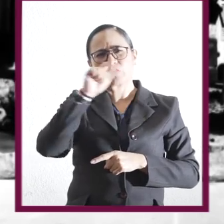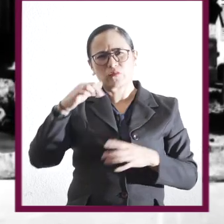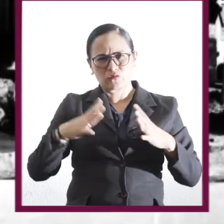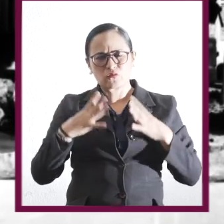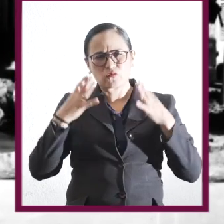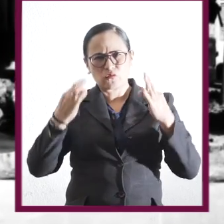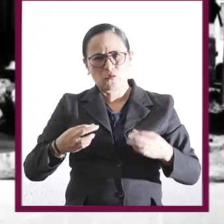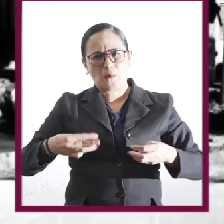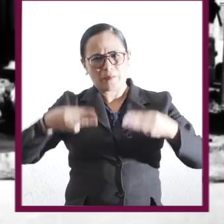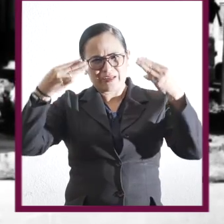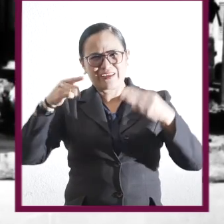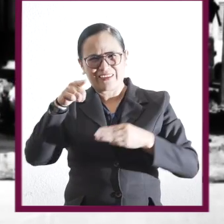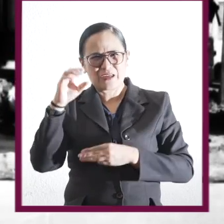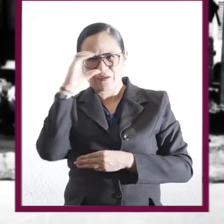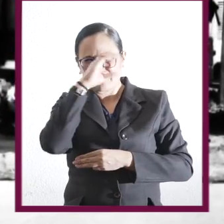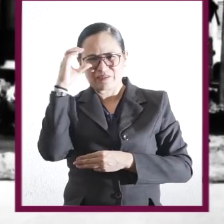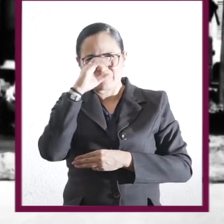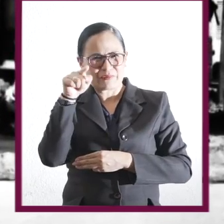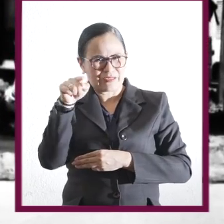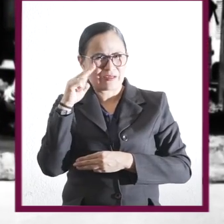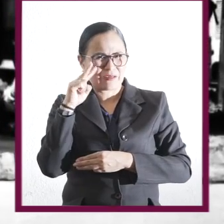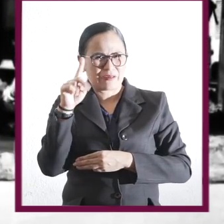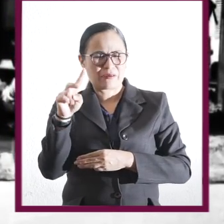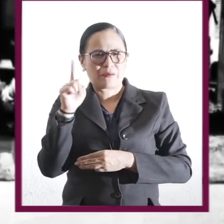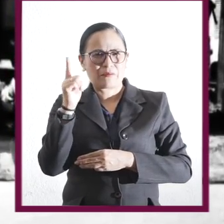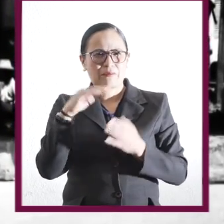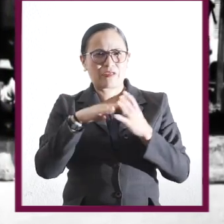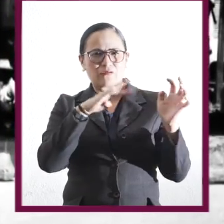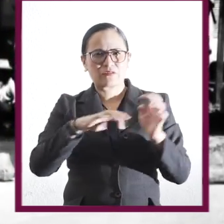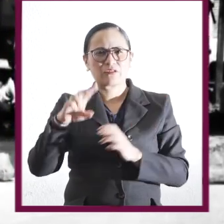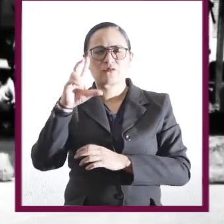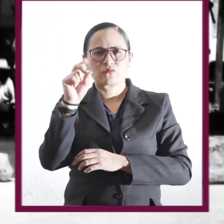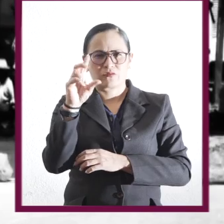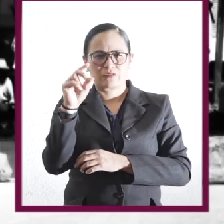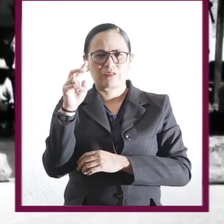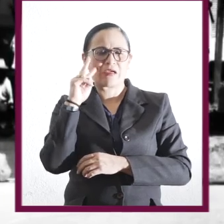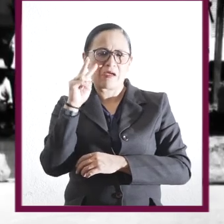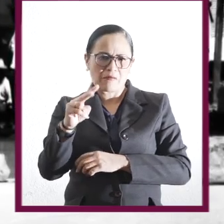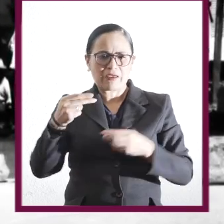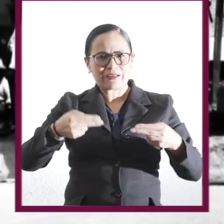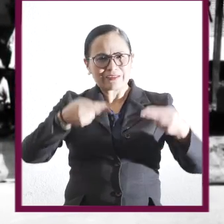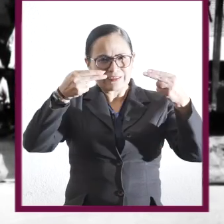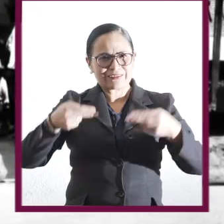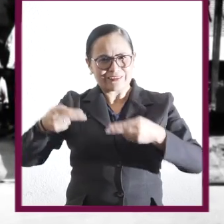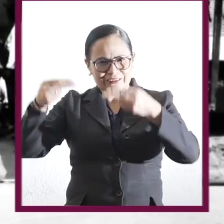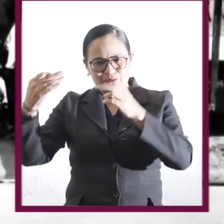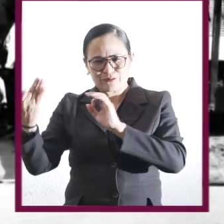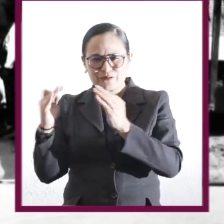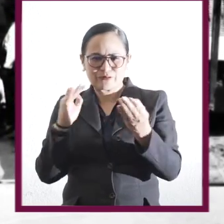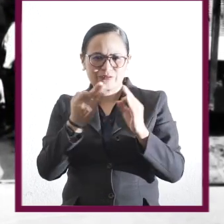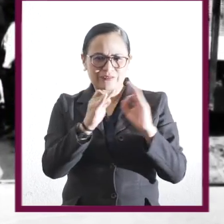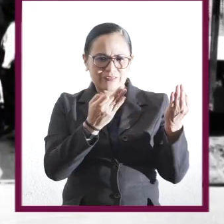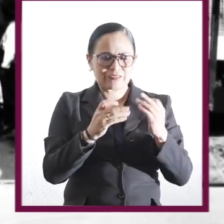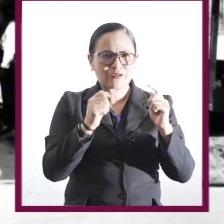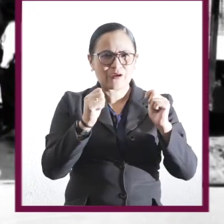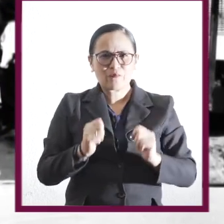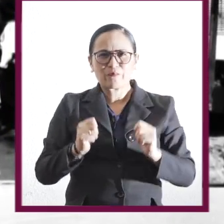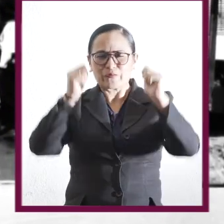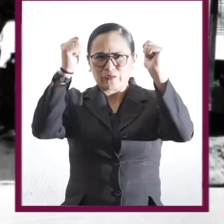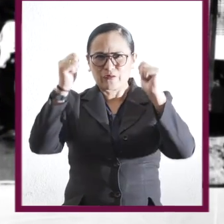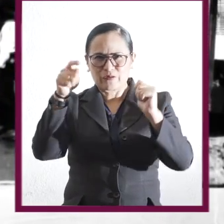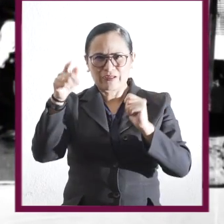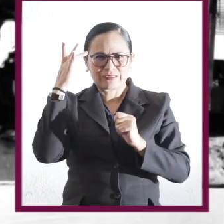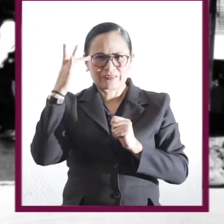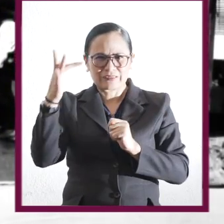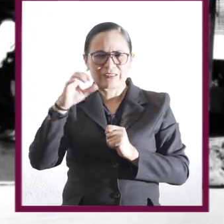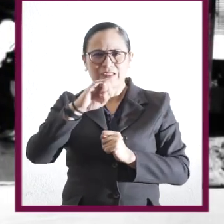mercado que todavía aparece en esta toma de los años 30, donde también se pueden ver los puestos aledaños, la torre de la capilla